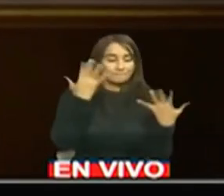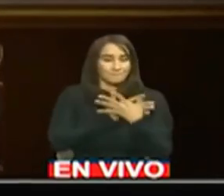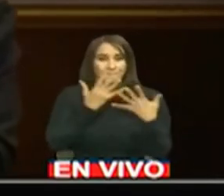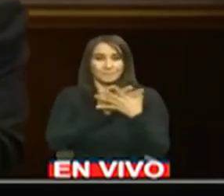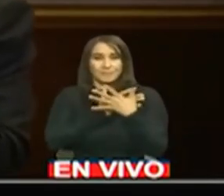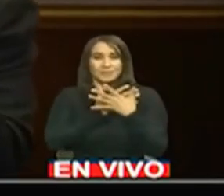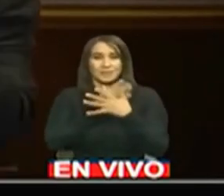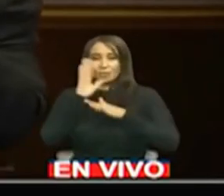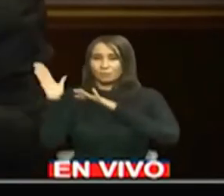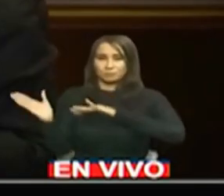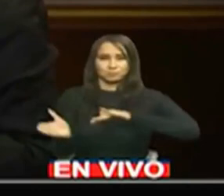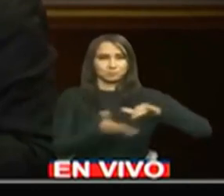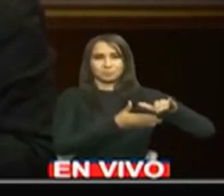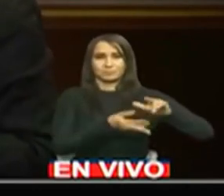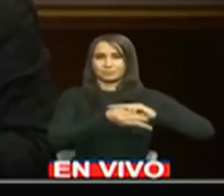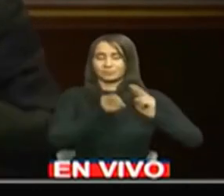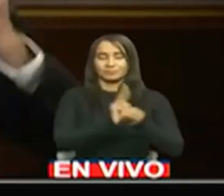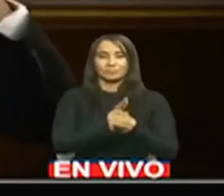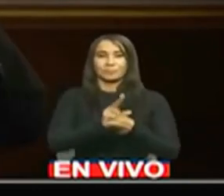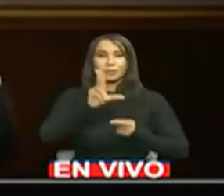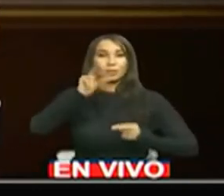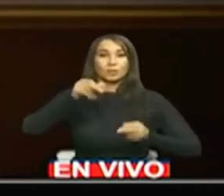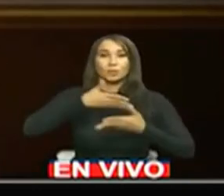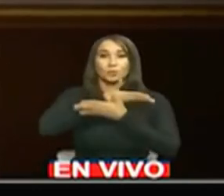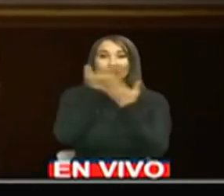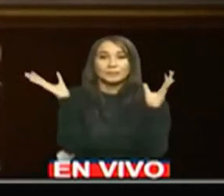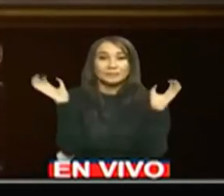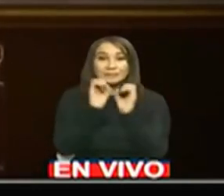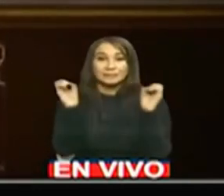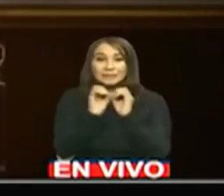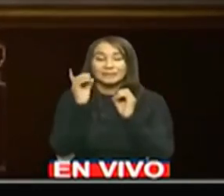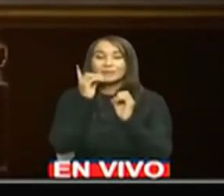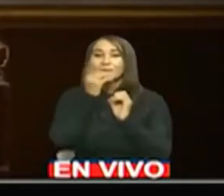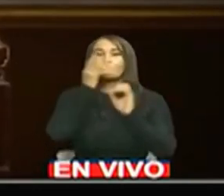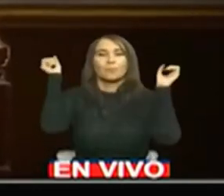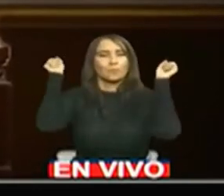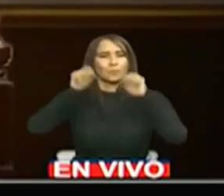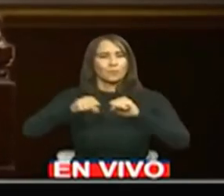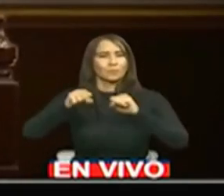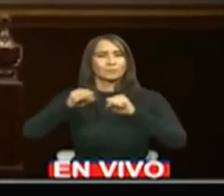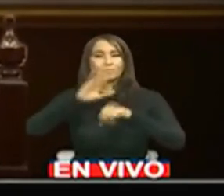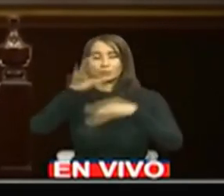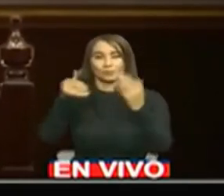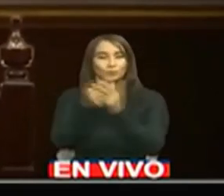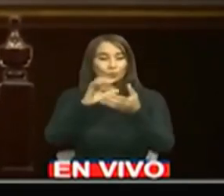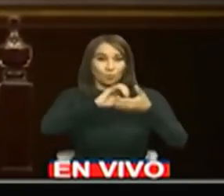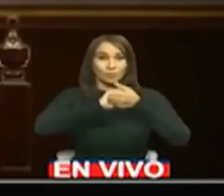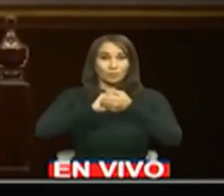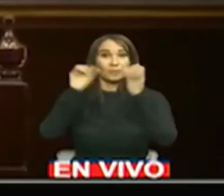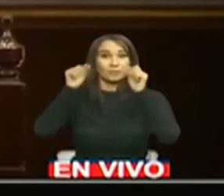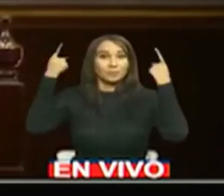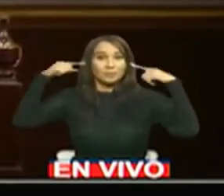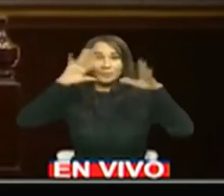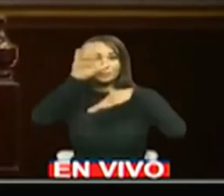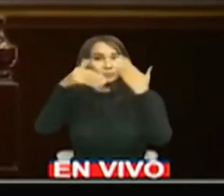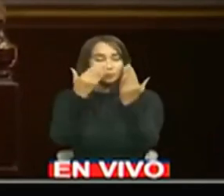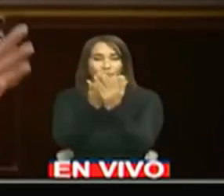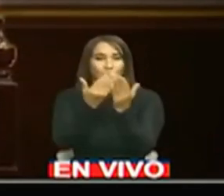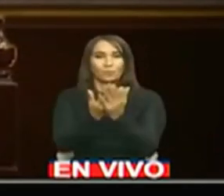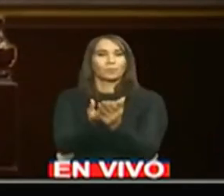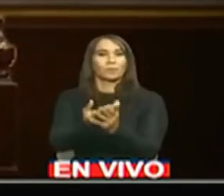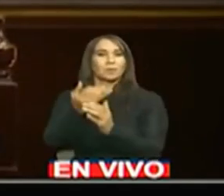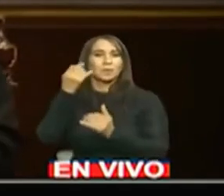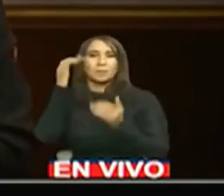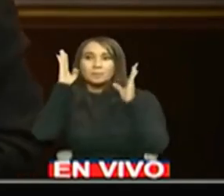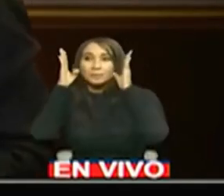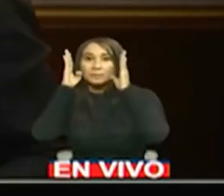miedo a la acción reformadora. No hay nada que los dominicanos no podamos lograr cuando nos unimos por una causa y nos escuchamos